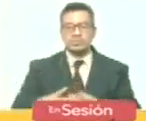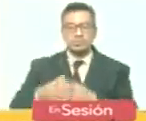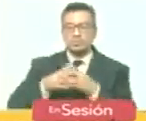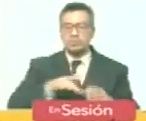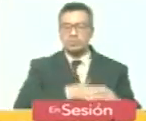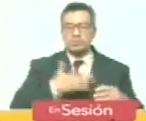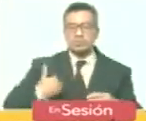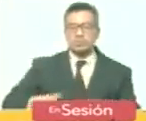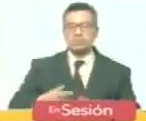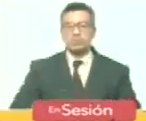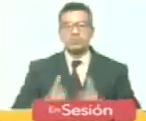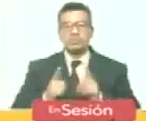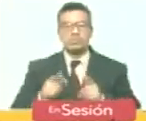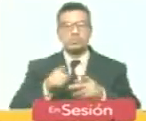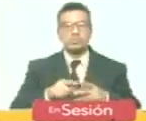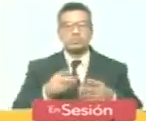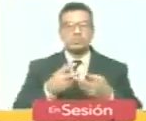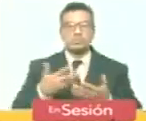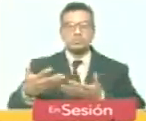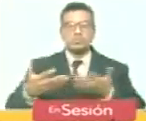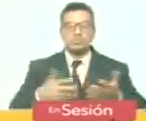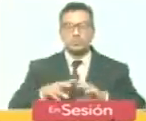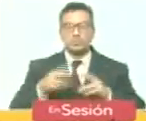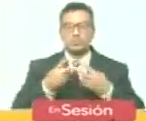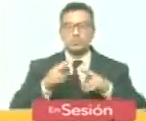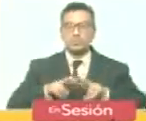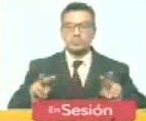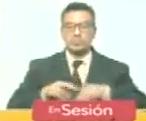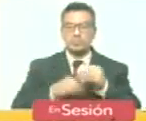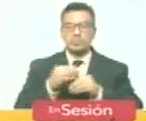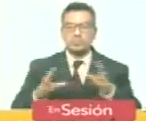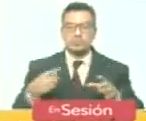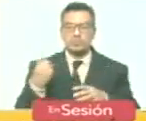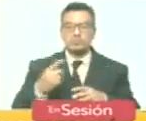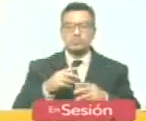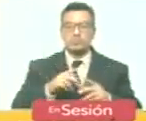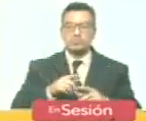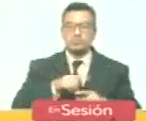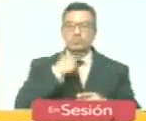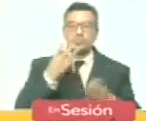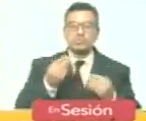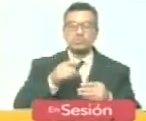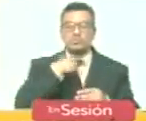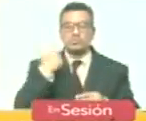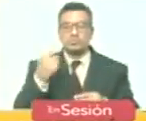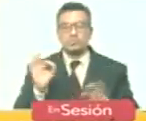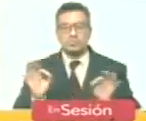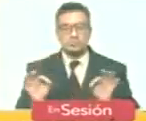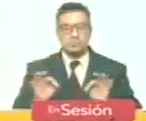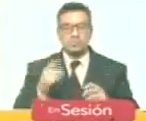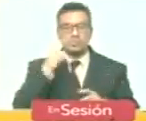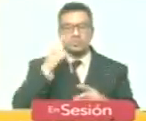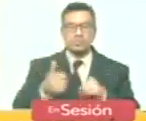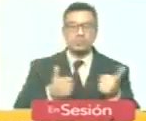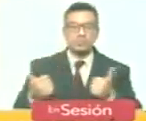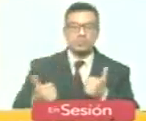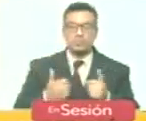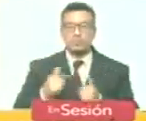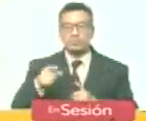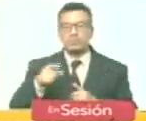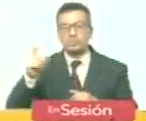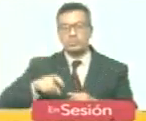que permita una convivencia en paz del mundo. Una guerra nuclear, no quedan sobrevivientes de una guerra nuclear, no quedan ni unos ni otros. En consecuencia,